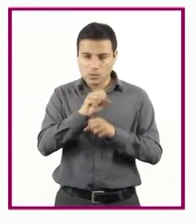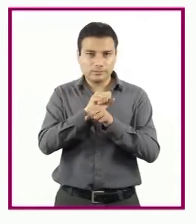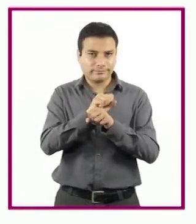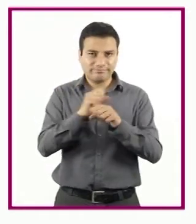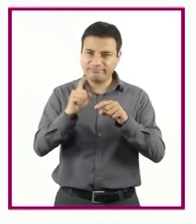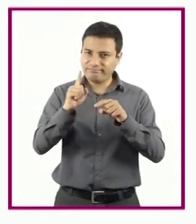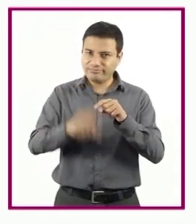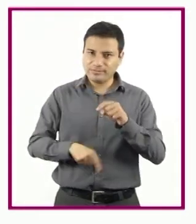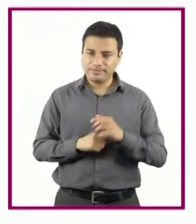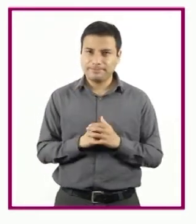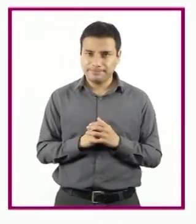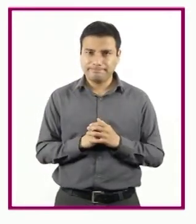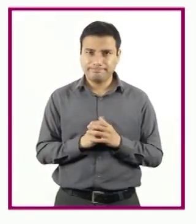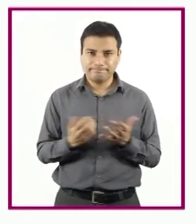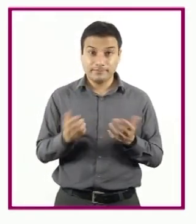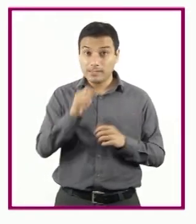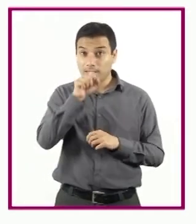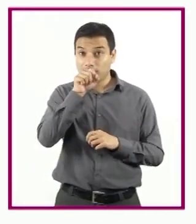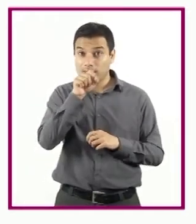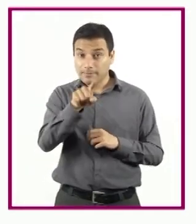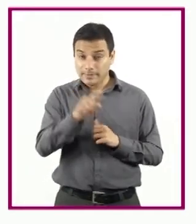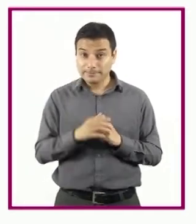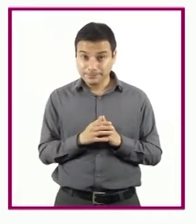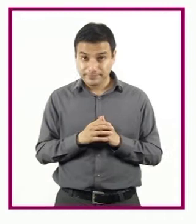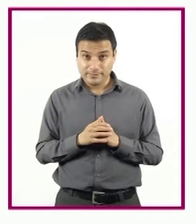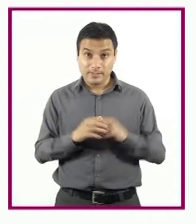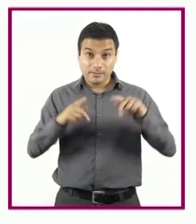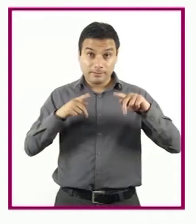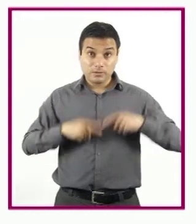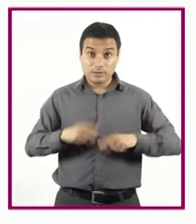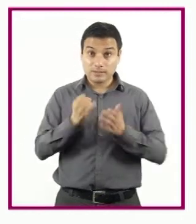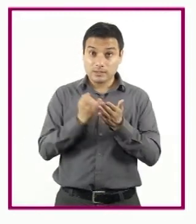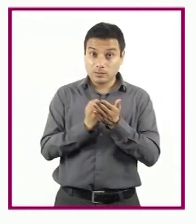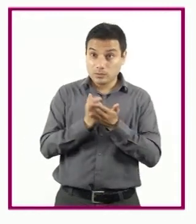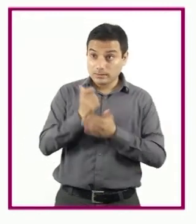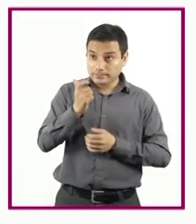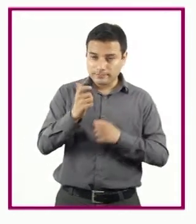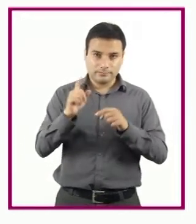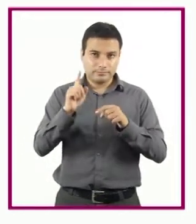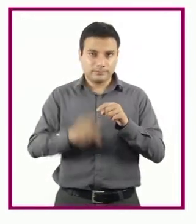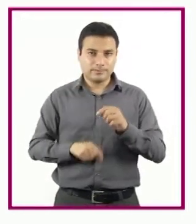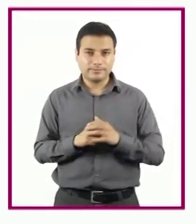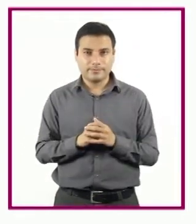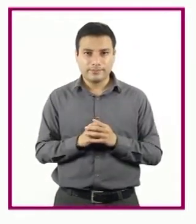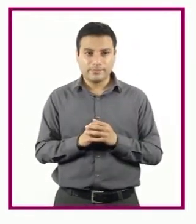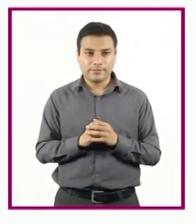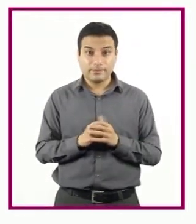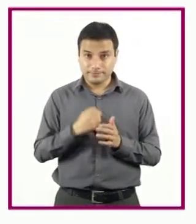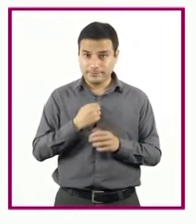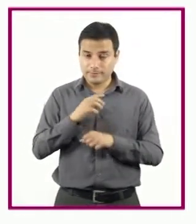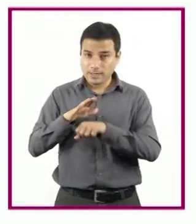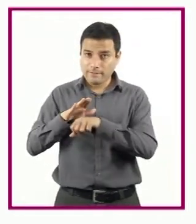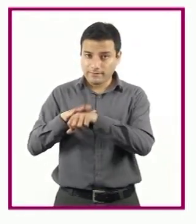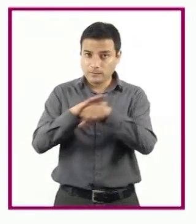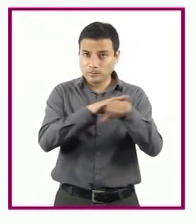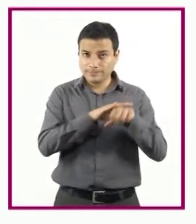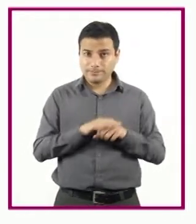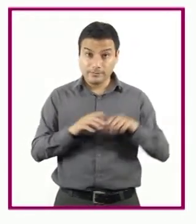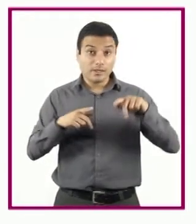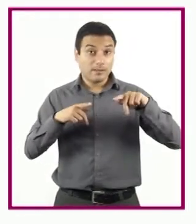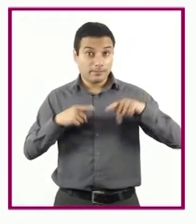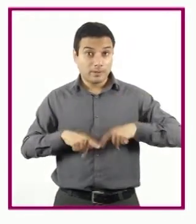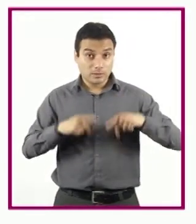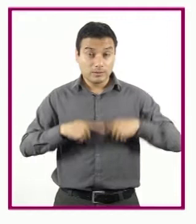esclavitud, así como la supresión del pago de tributos y estancos. Prevengo a todos los dueños de esclavos y